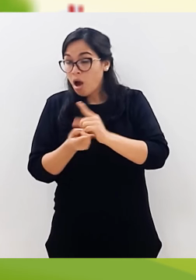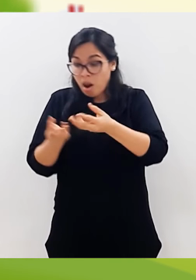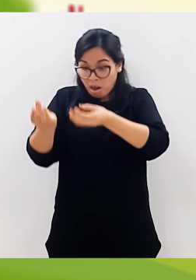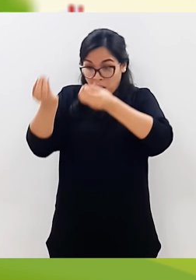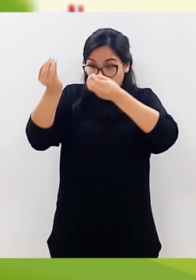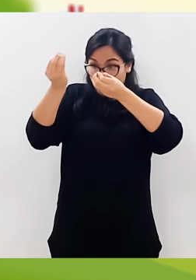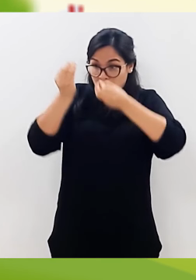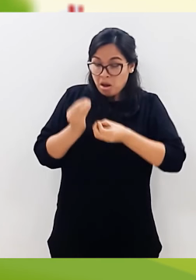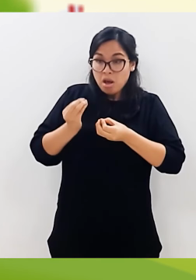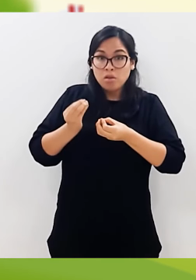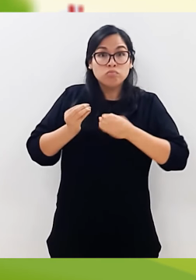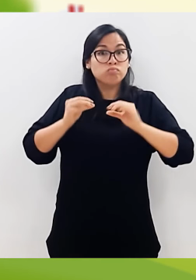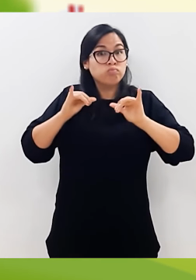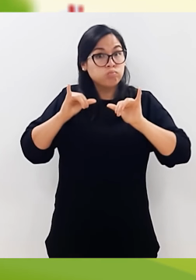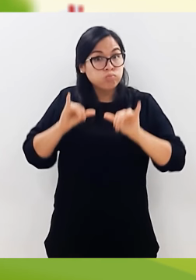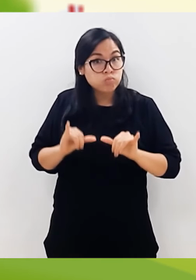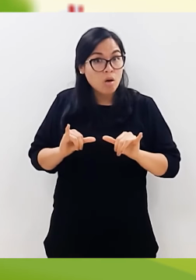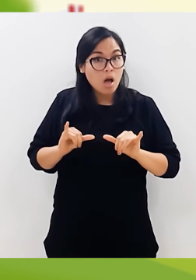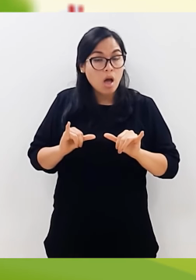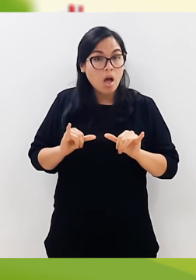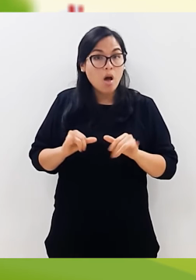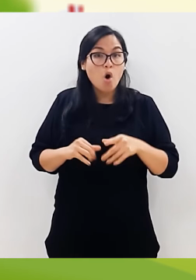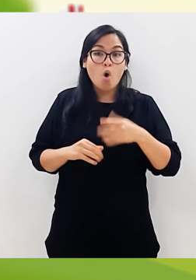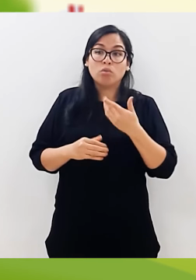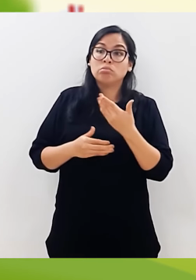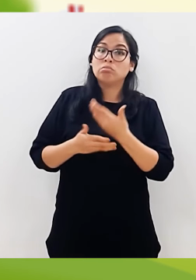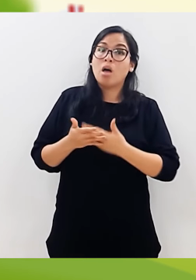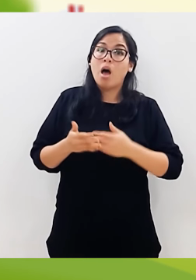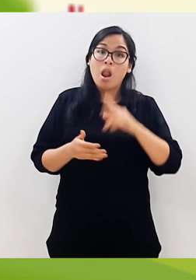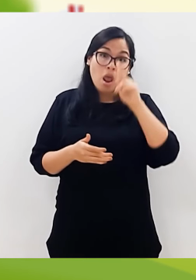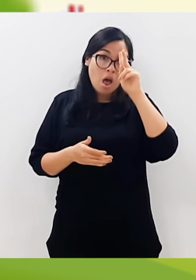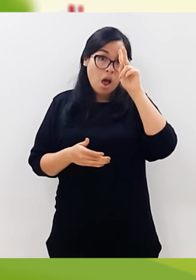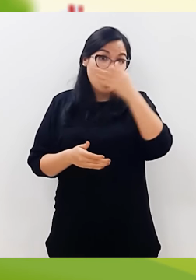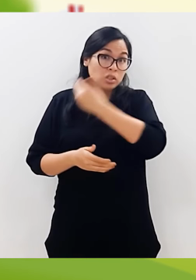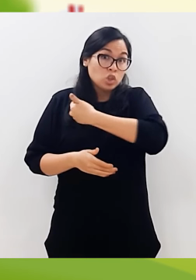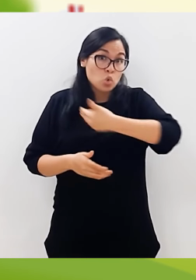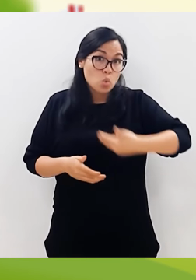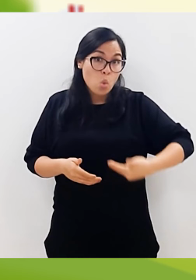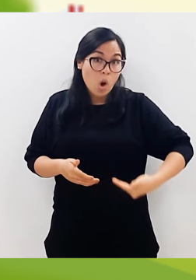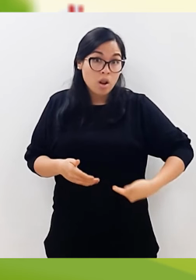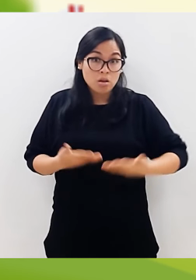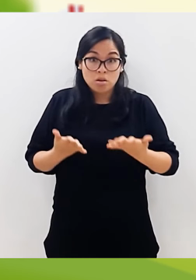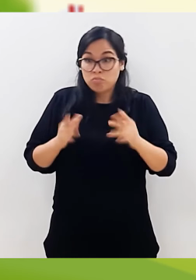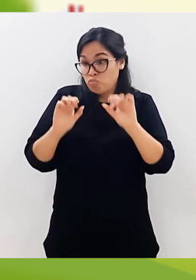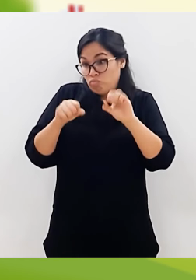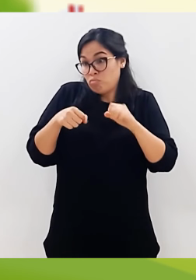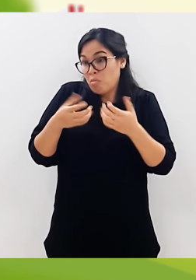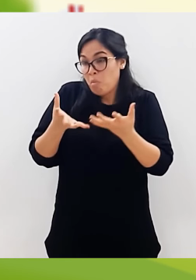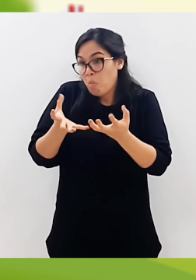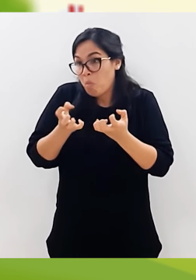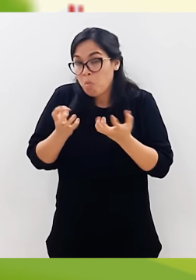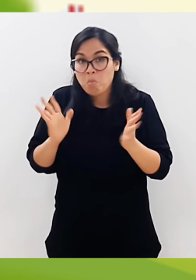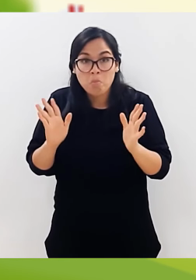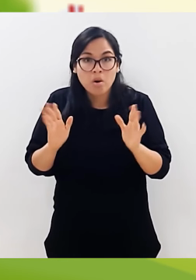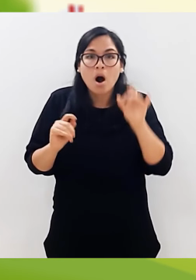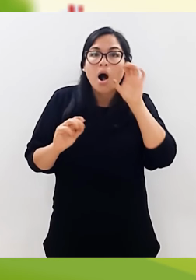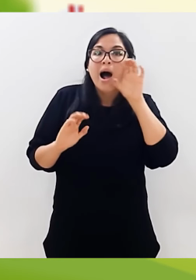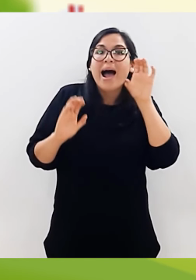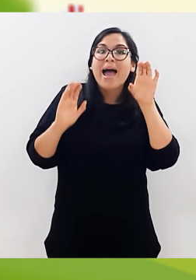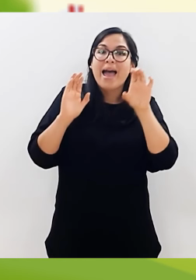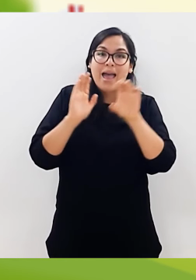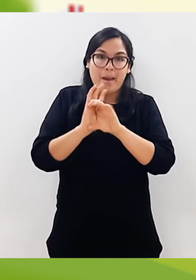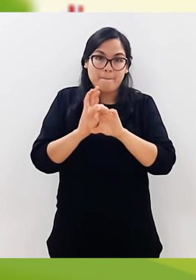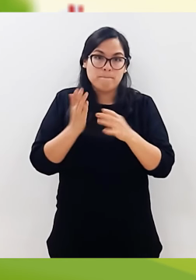nombre. Cuando se tramita el acta de nacimiento, se registran los nombres de pila y